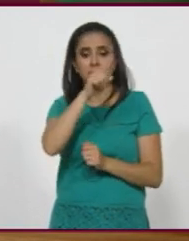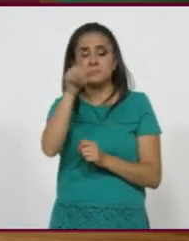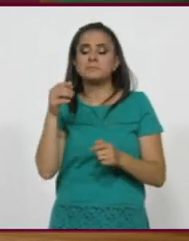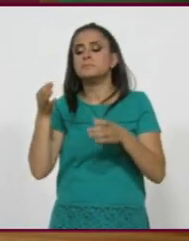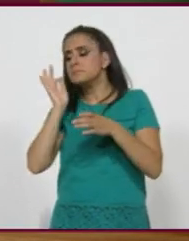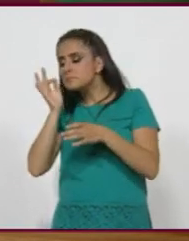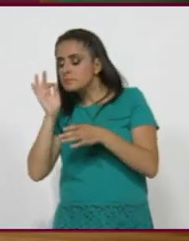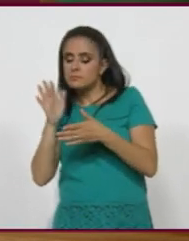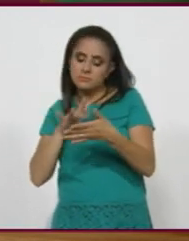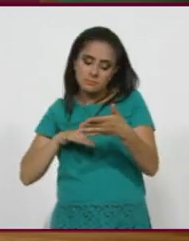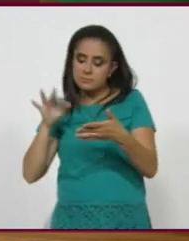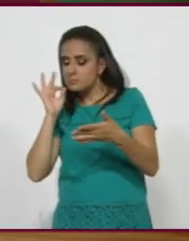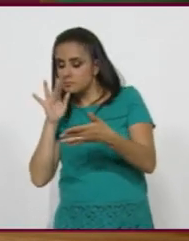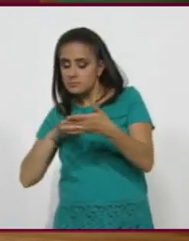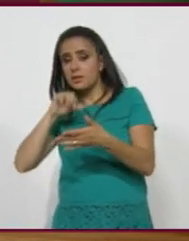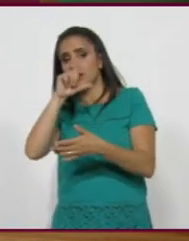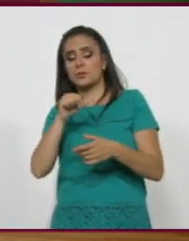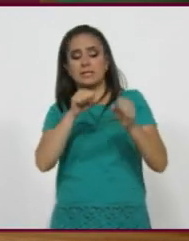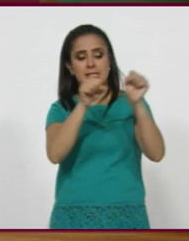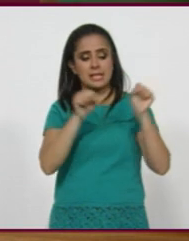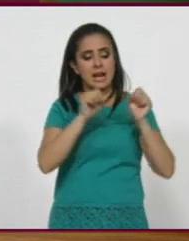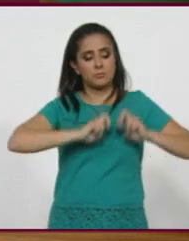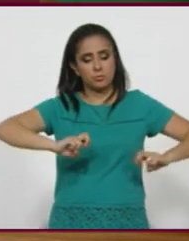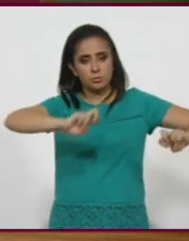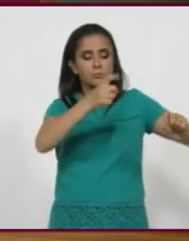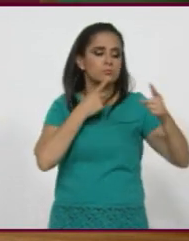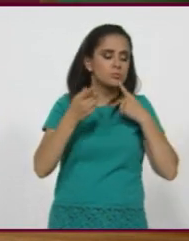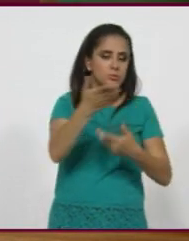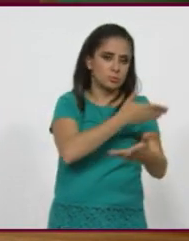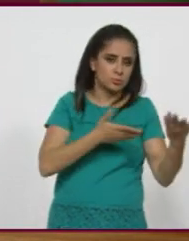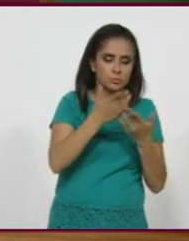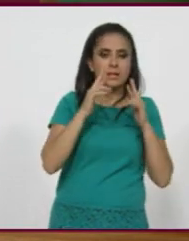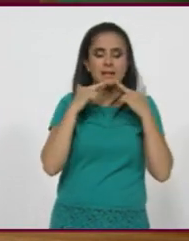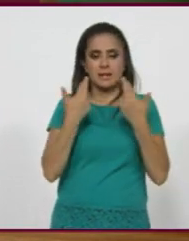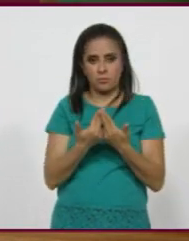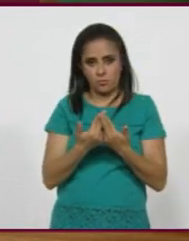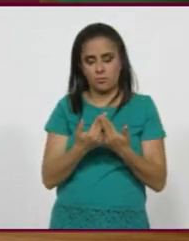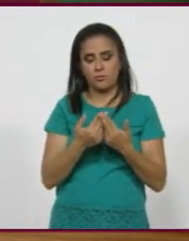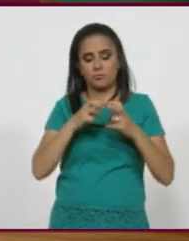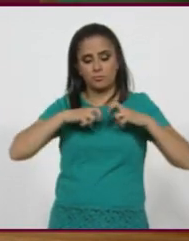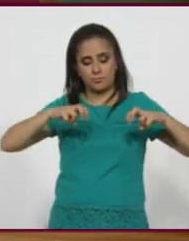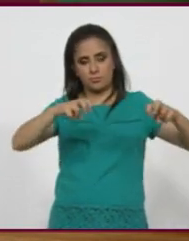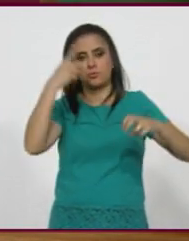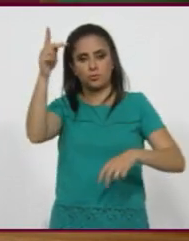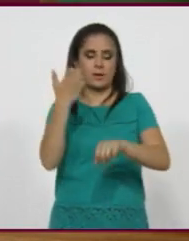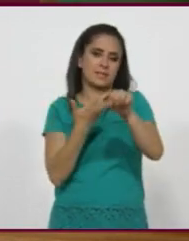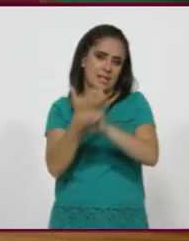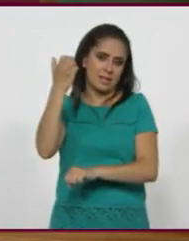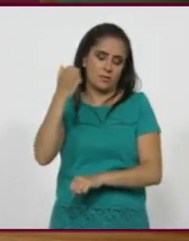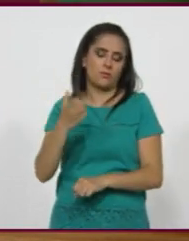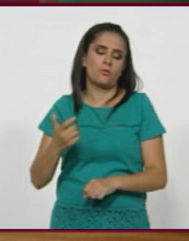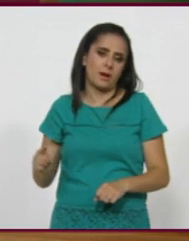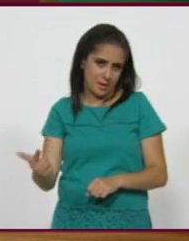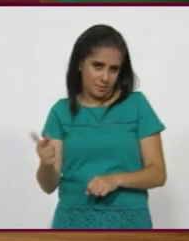tuit, empezamos a hacer comentarios sobre la lectura y ya tendremos la reunión con un club de lectura local que pidió nos